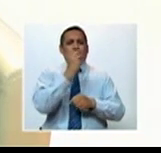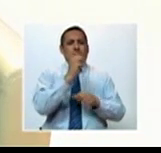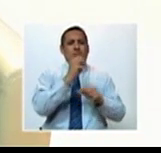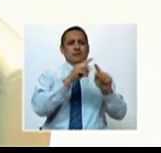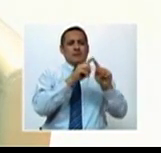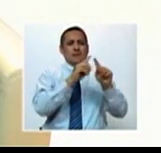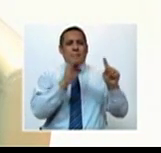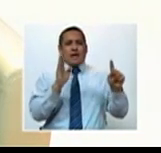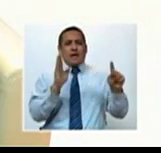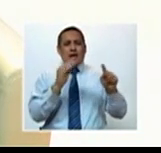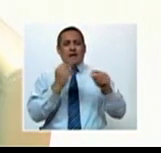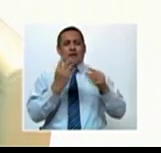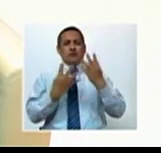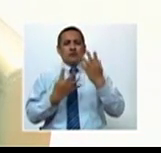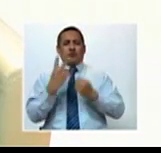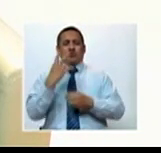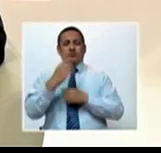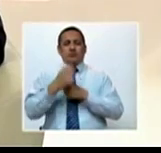a 12 años.